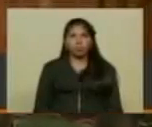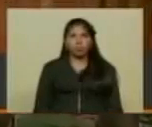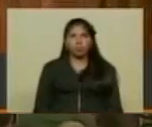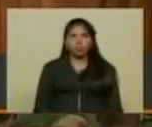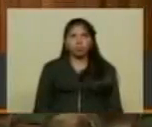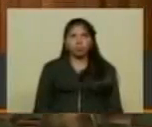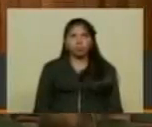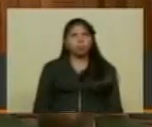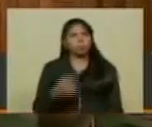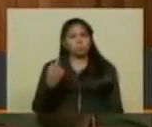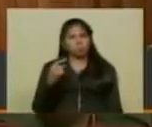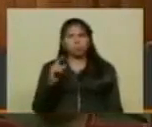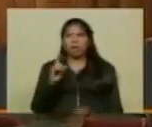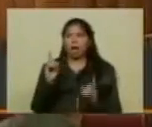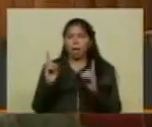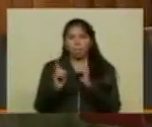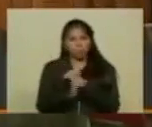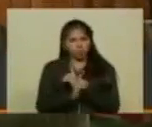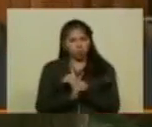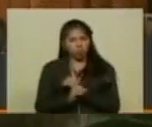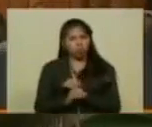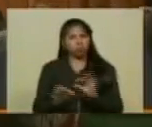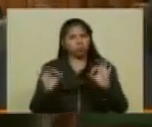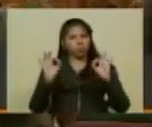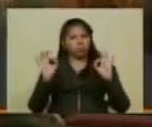Hubo un cambio vital,